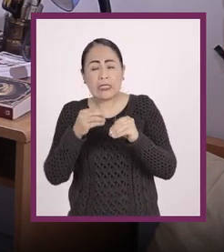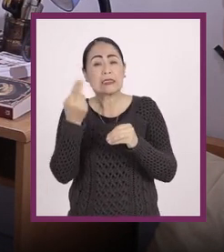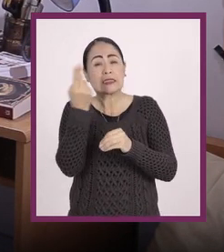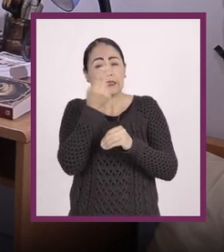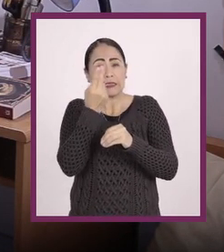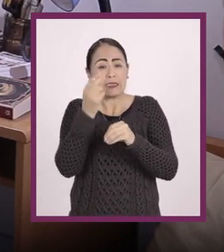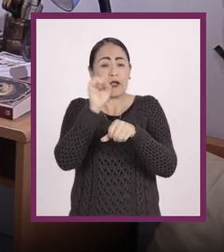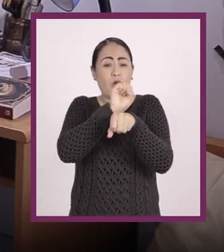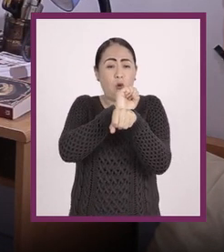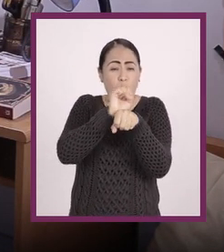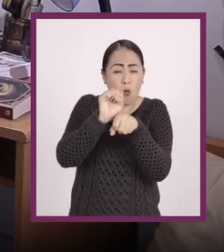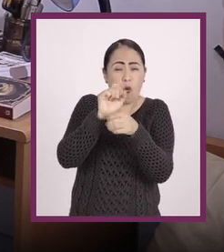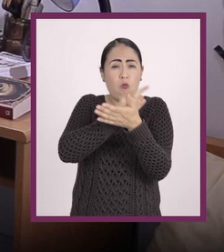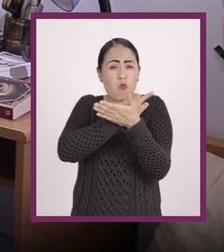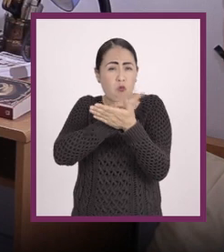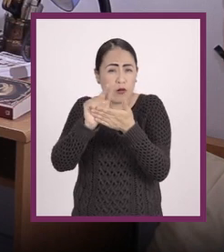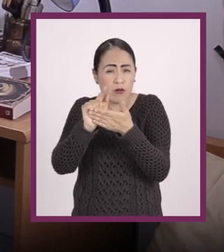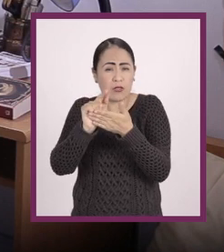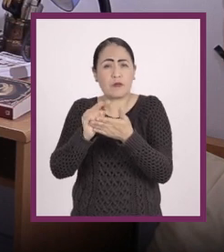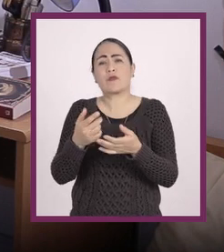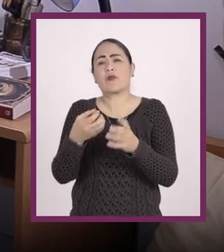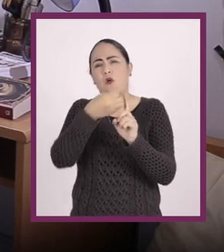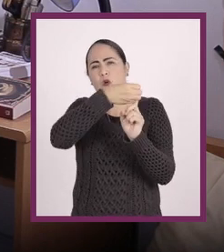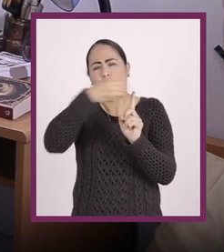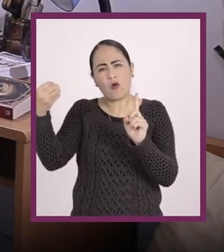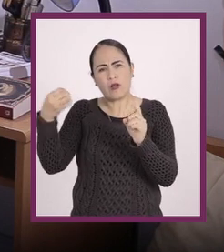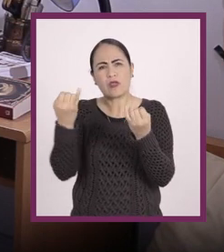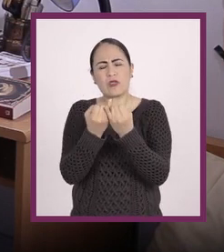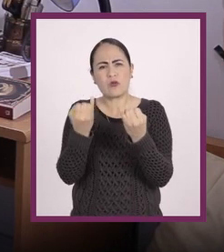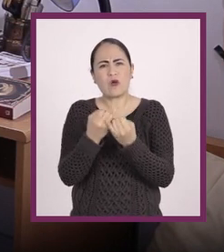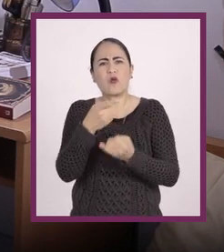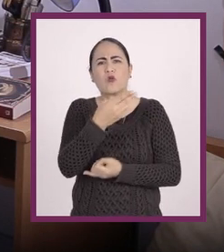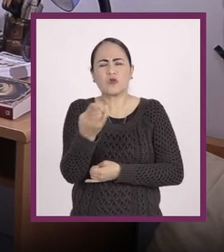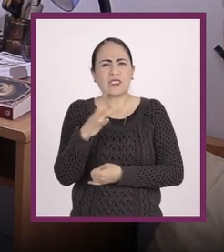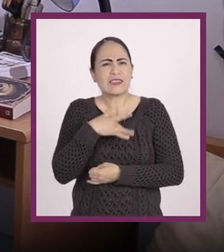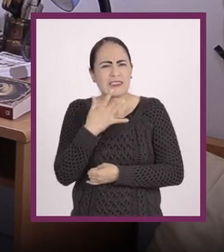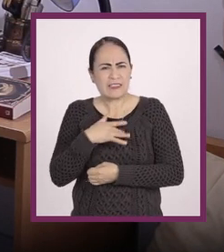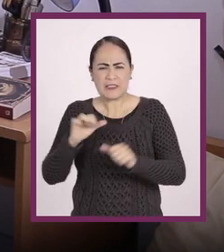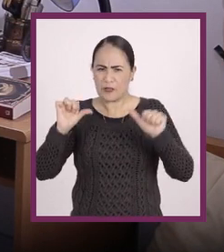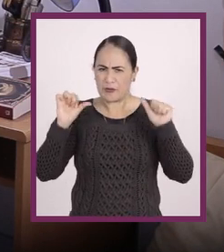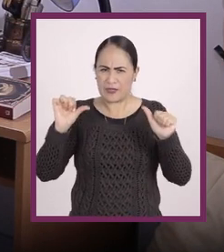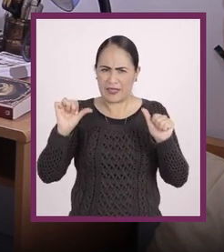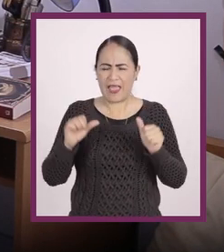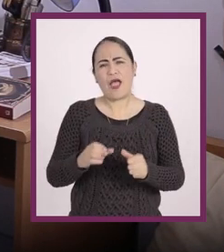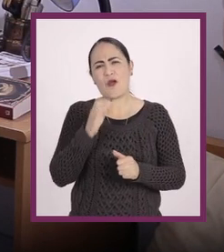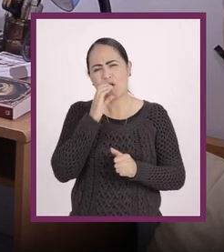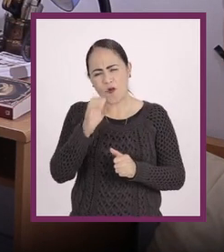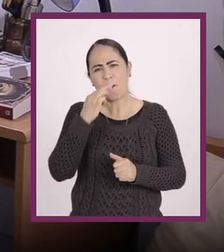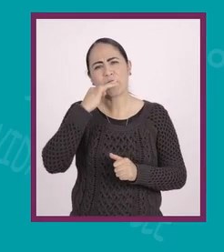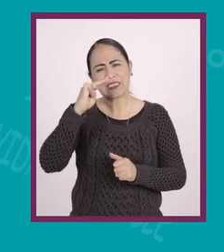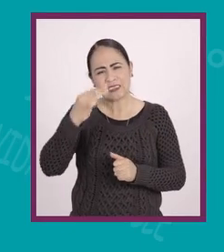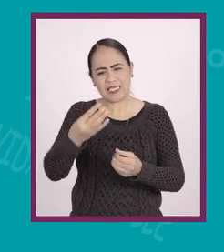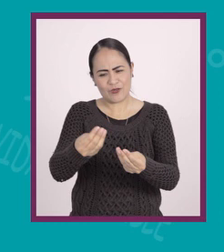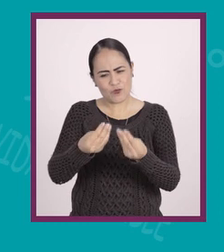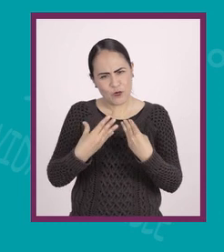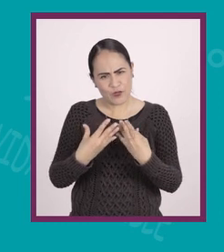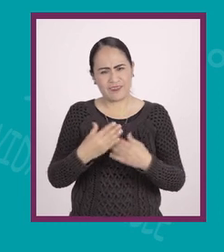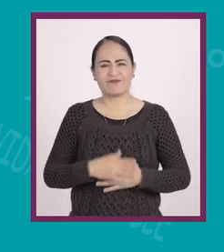es que se vean ordenados y limpios y cuando se sientan a gusto envíenos algún mensaje para que nos cuenten su experiencia